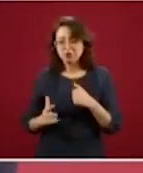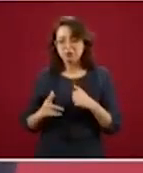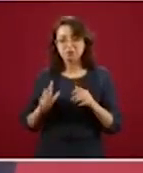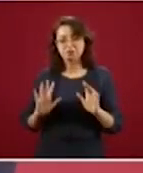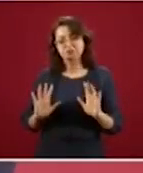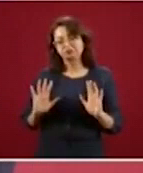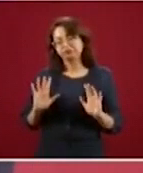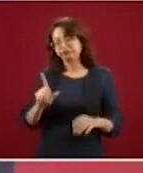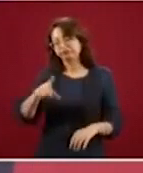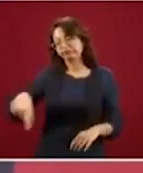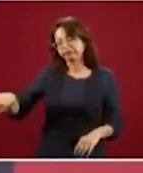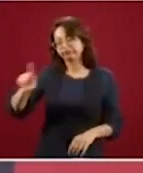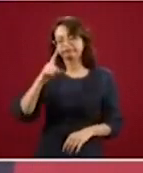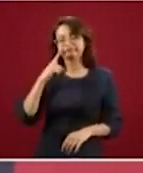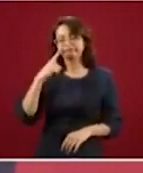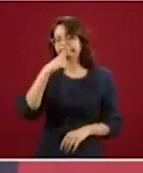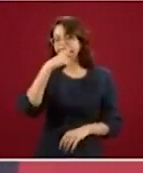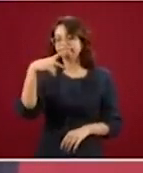conveniente.